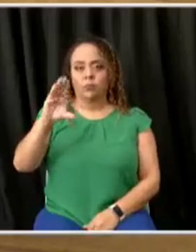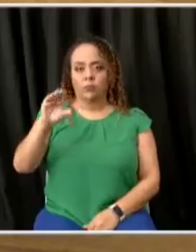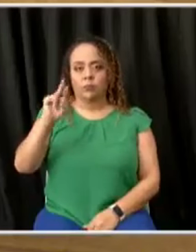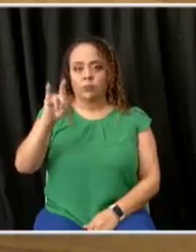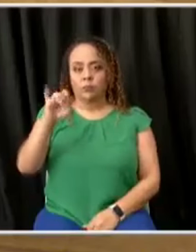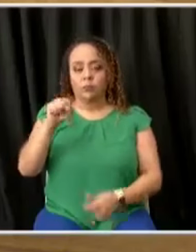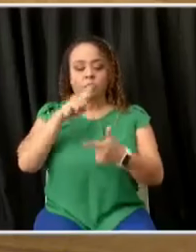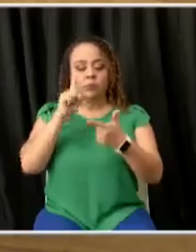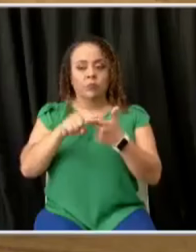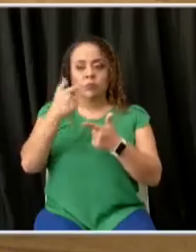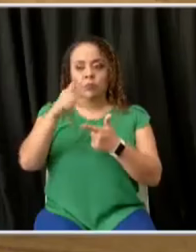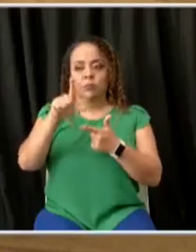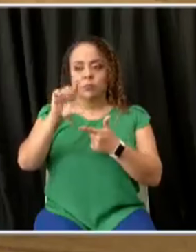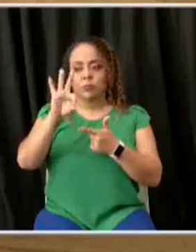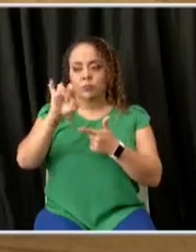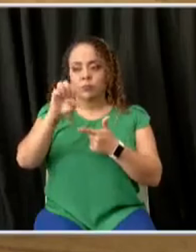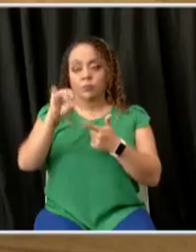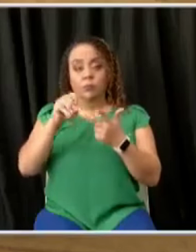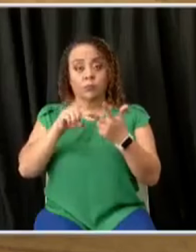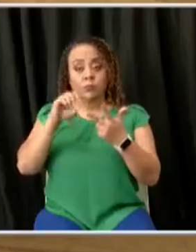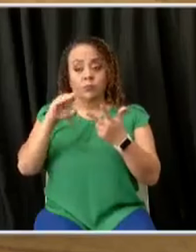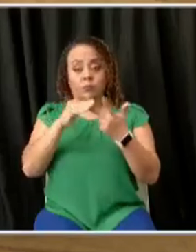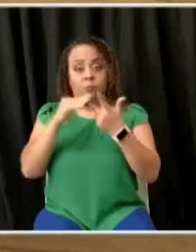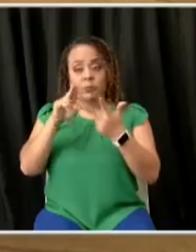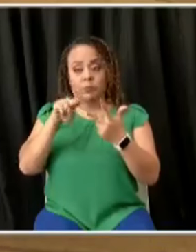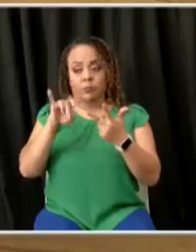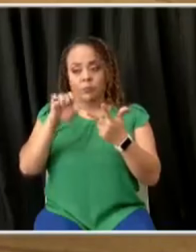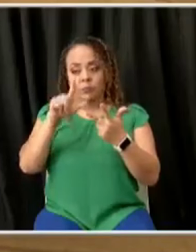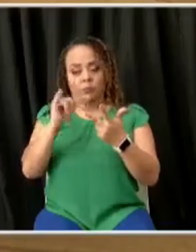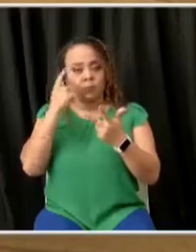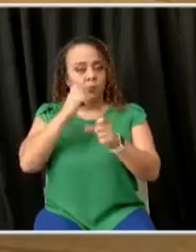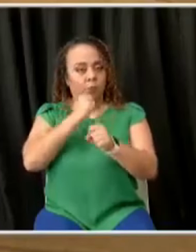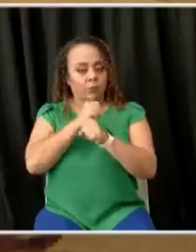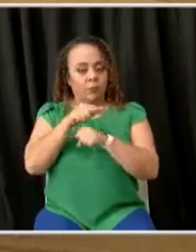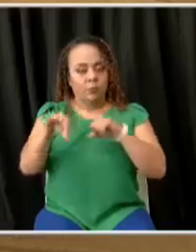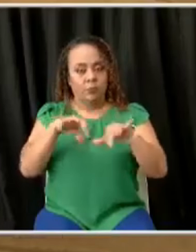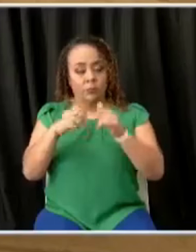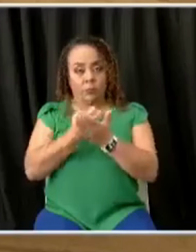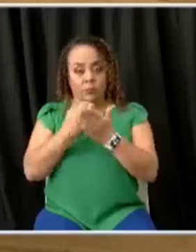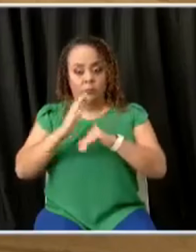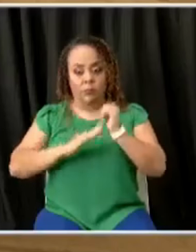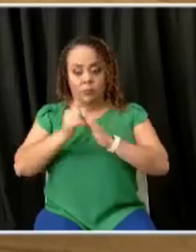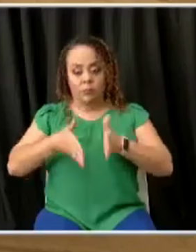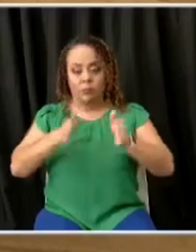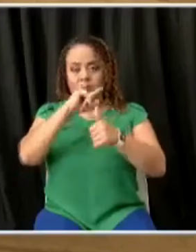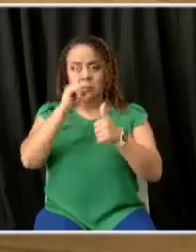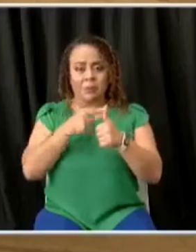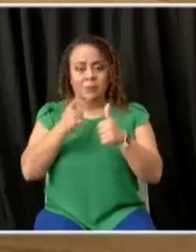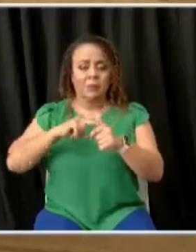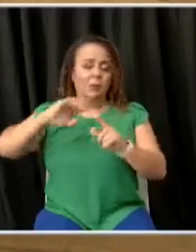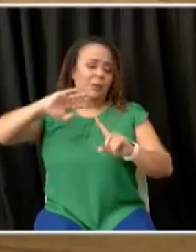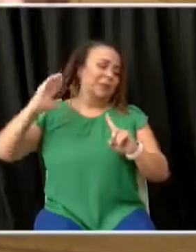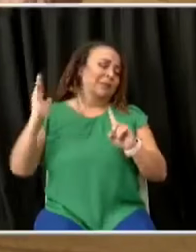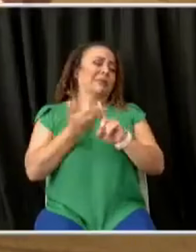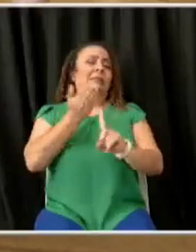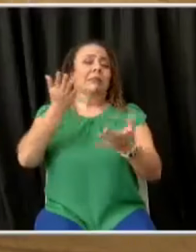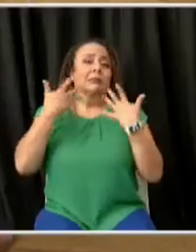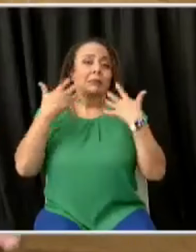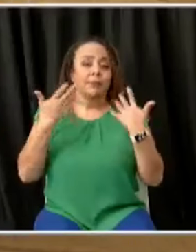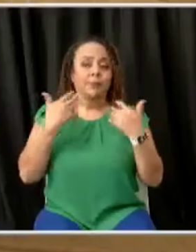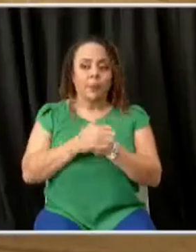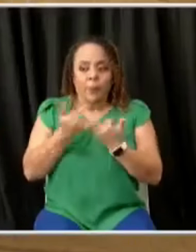Ciudad Neily, para que trabaje en esta actividad económica de construcción, y la gente lo primero que le da es un golpe de calor, porque si bien es cierto